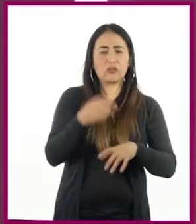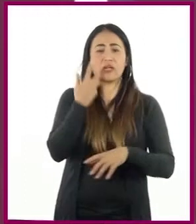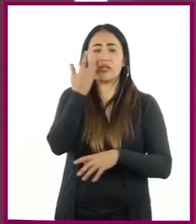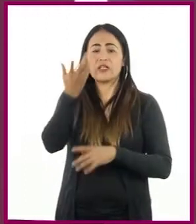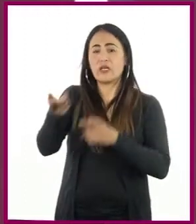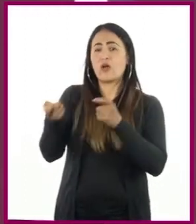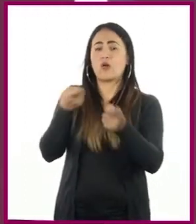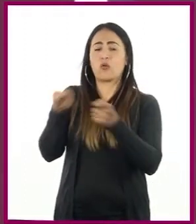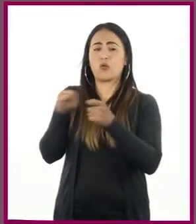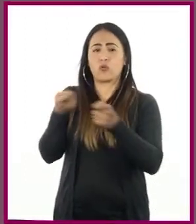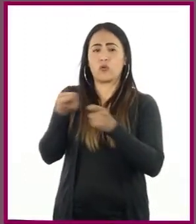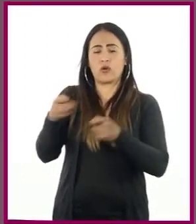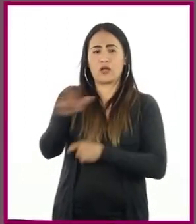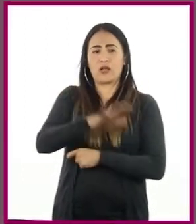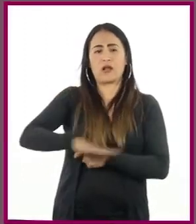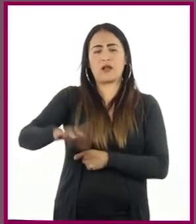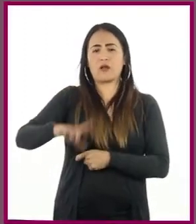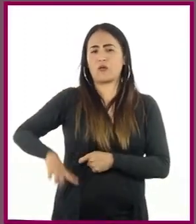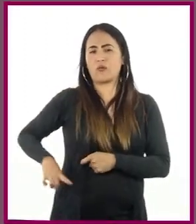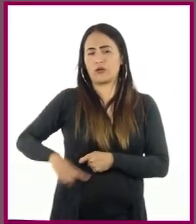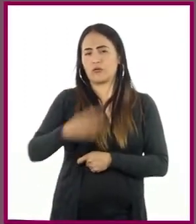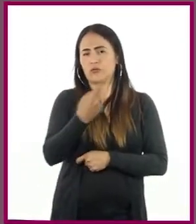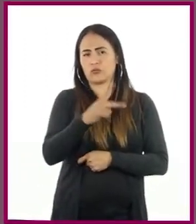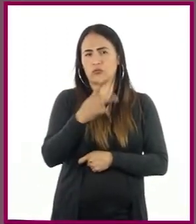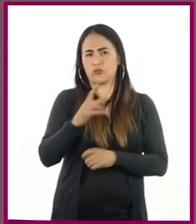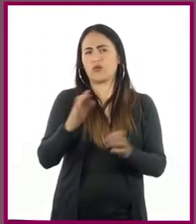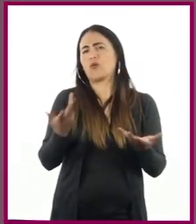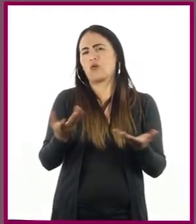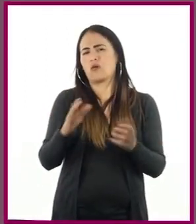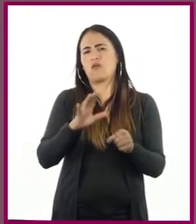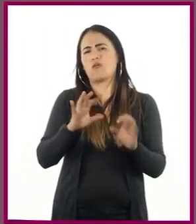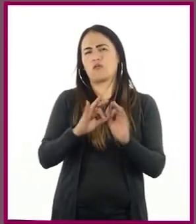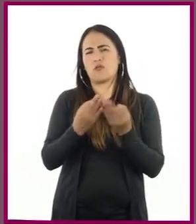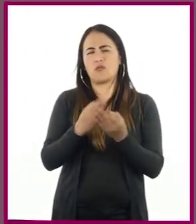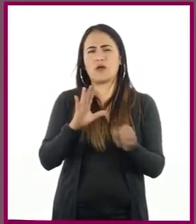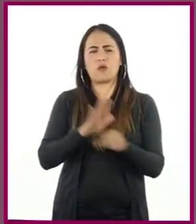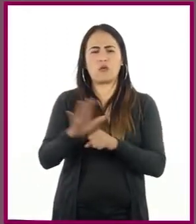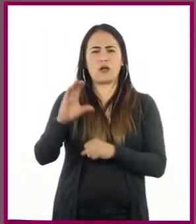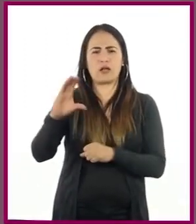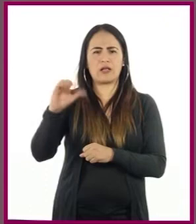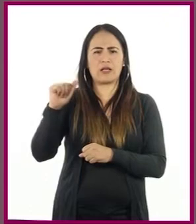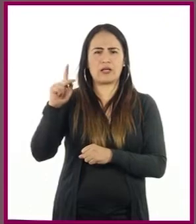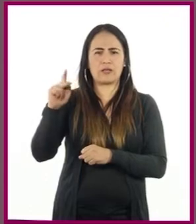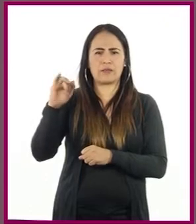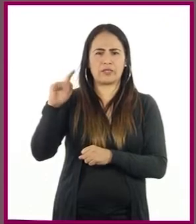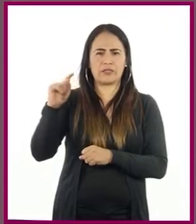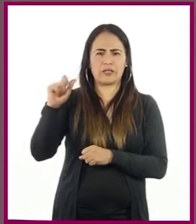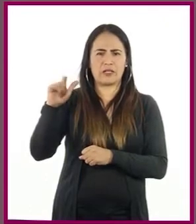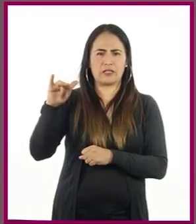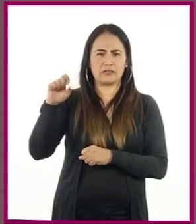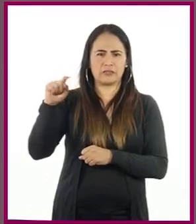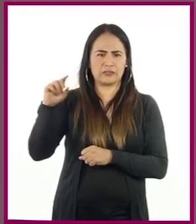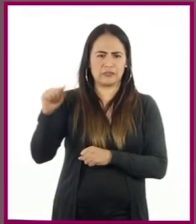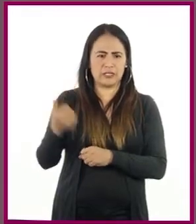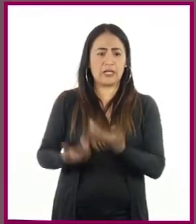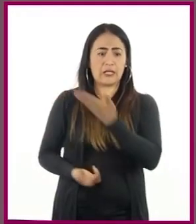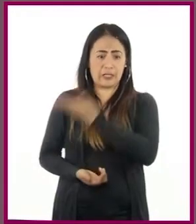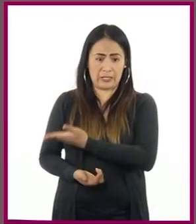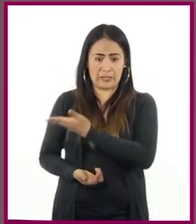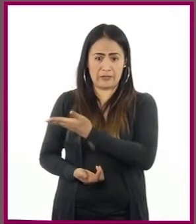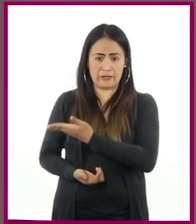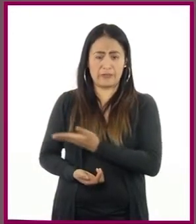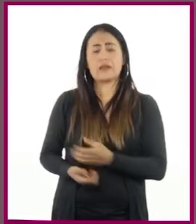gobierno capitalista. El 30 de abril de 1955, Ngo Dinh Diem, con apoyo